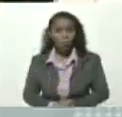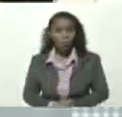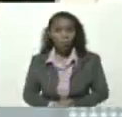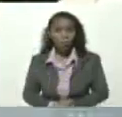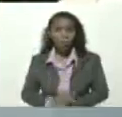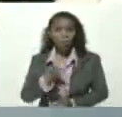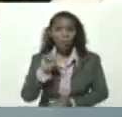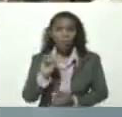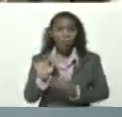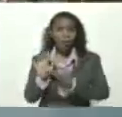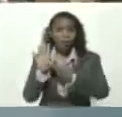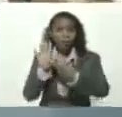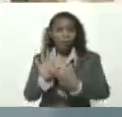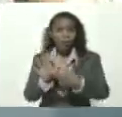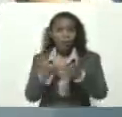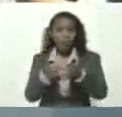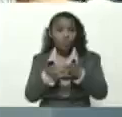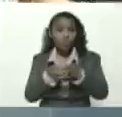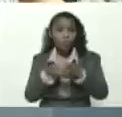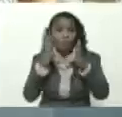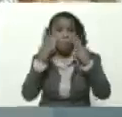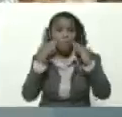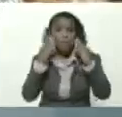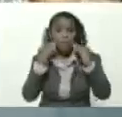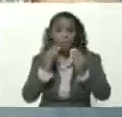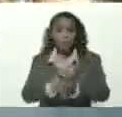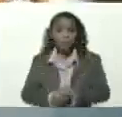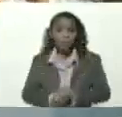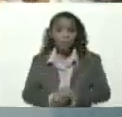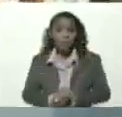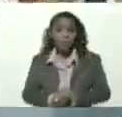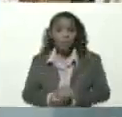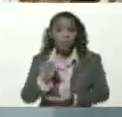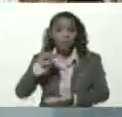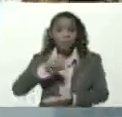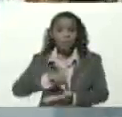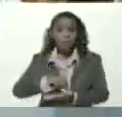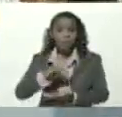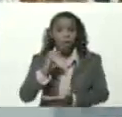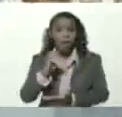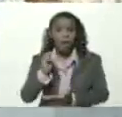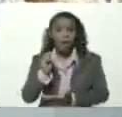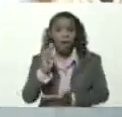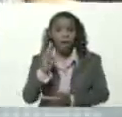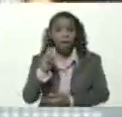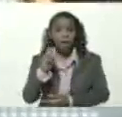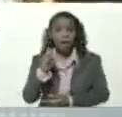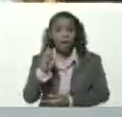representantes también del grupo de expertos que el Centro Carter ha enviado a